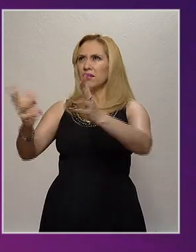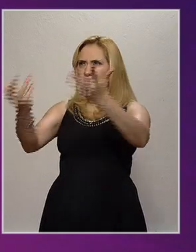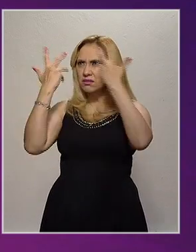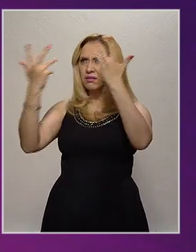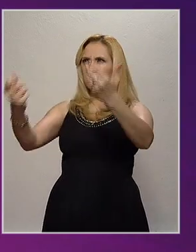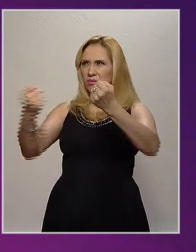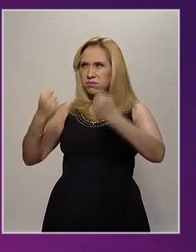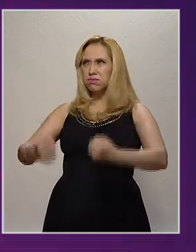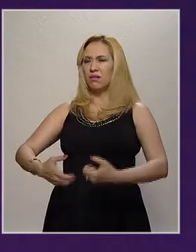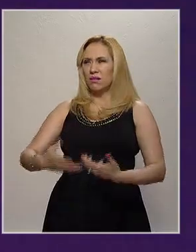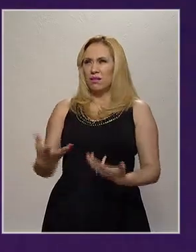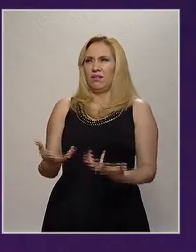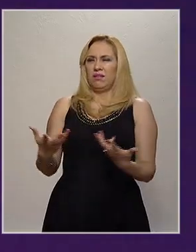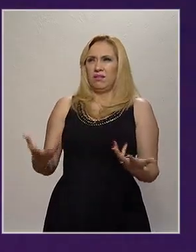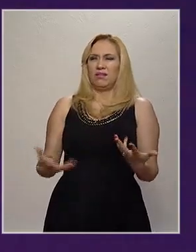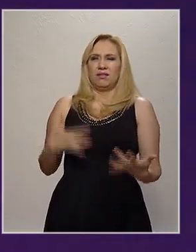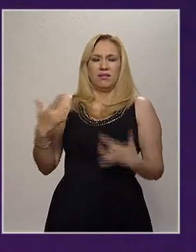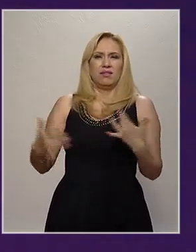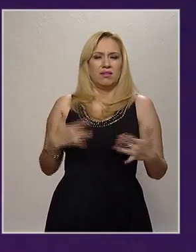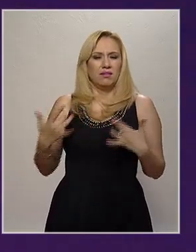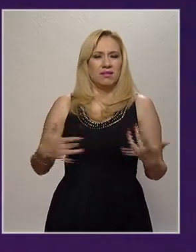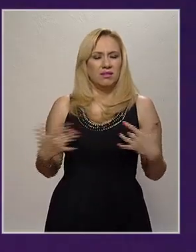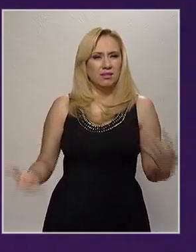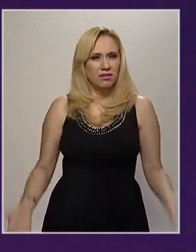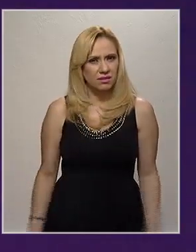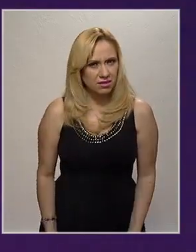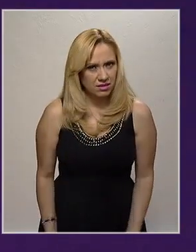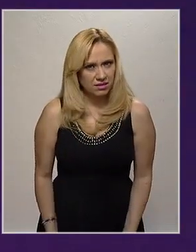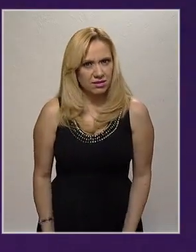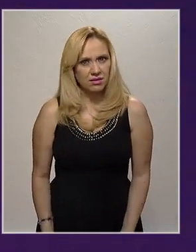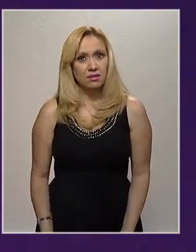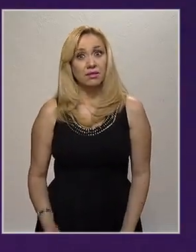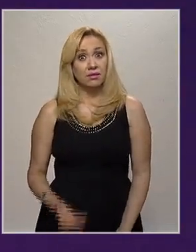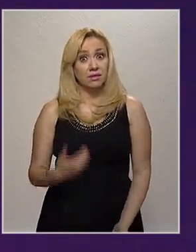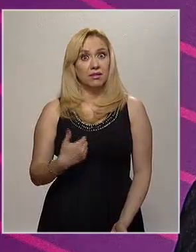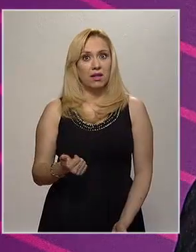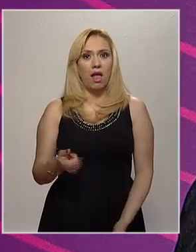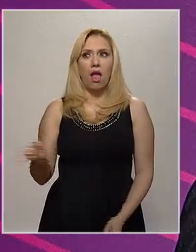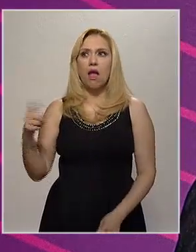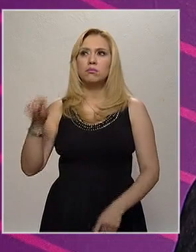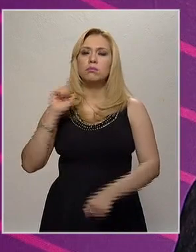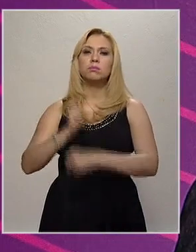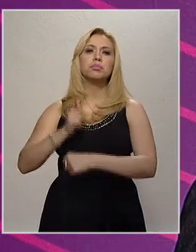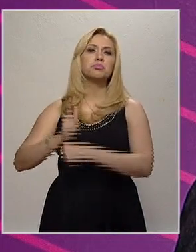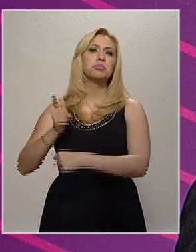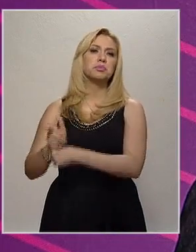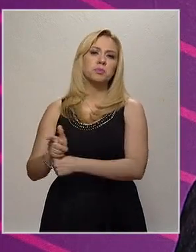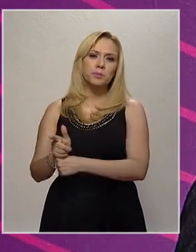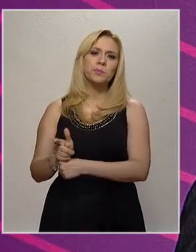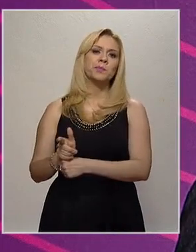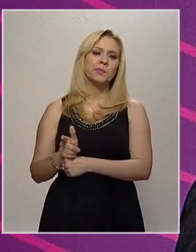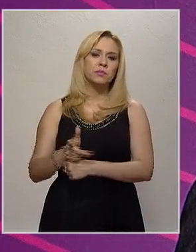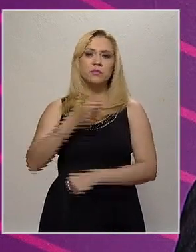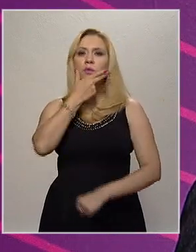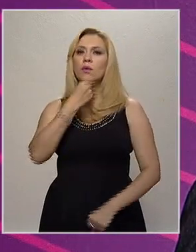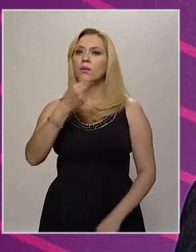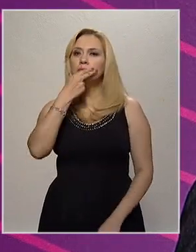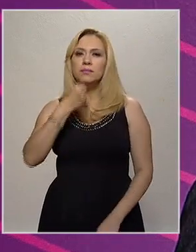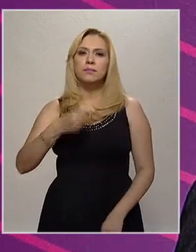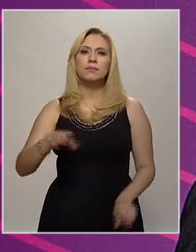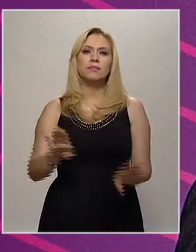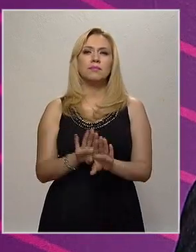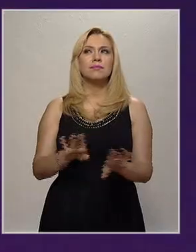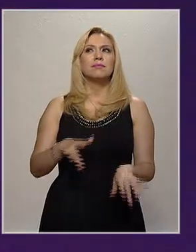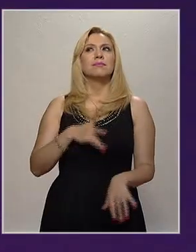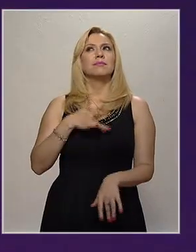es en una forma de maltrato o de violencia. Y ellos hicieron estudios separados sobre cómo los hombres